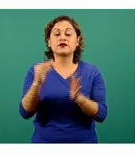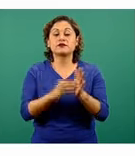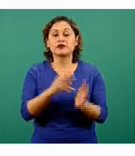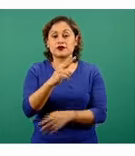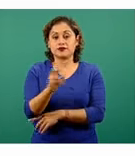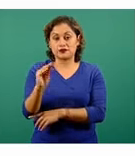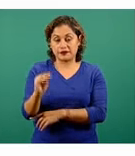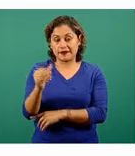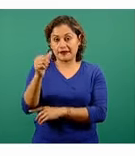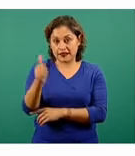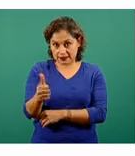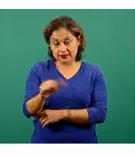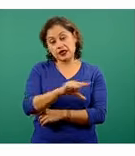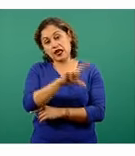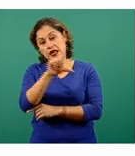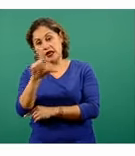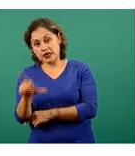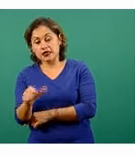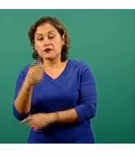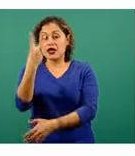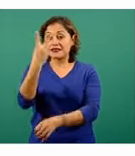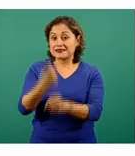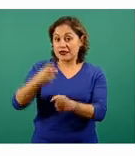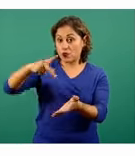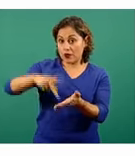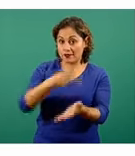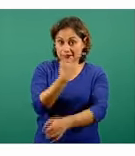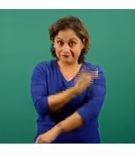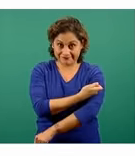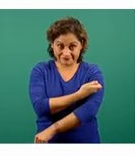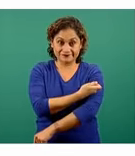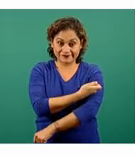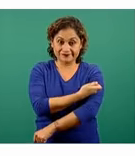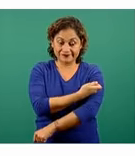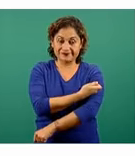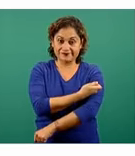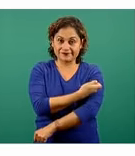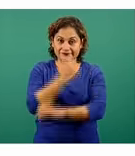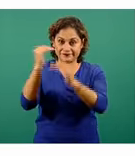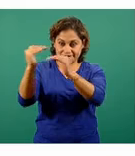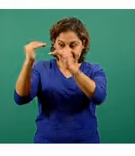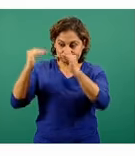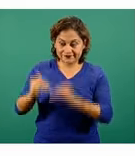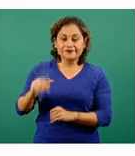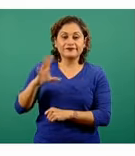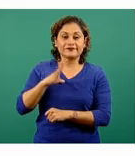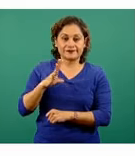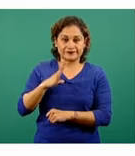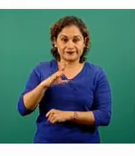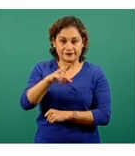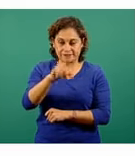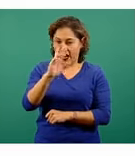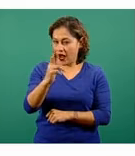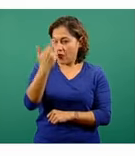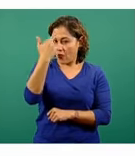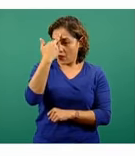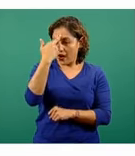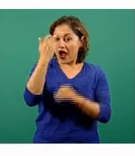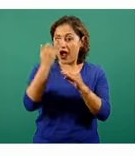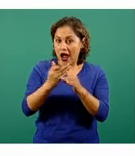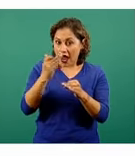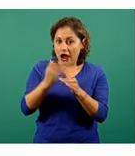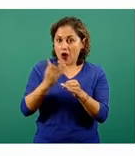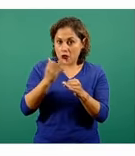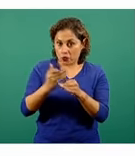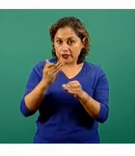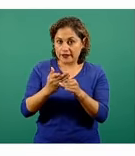592.296, y cuál entonces es el avance que se tiene hasta el momento para efectos de las segundas dosis, recordando que estamos a este